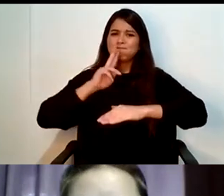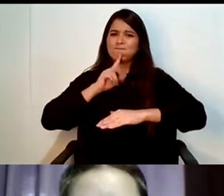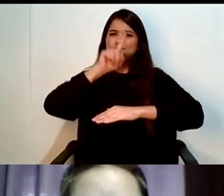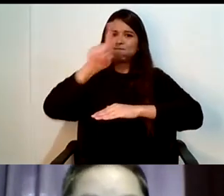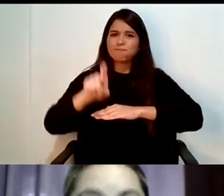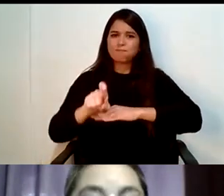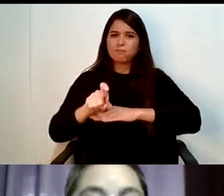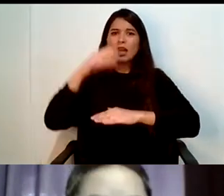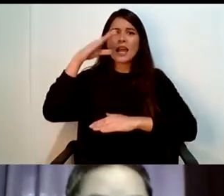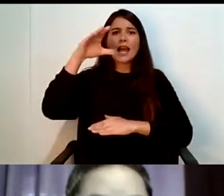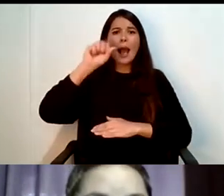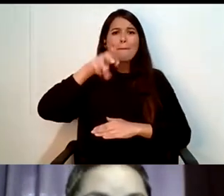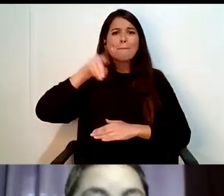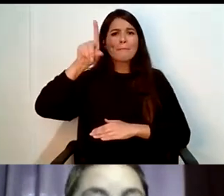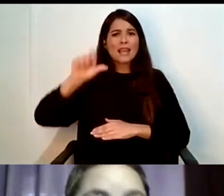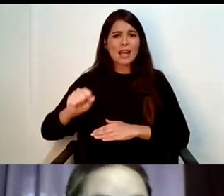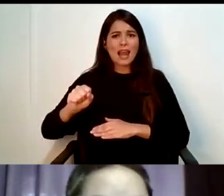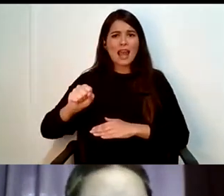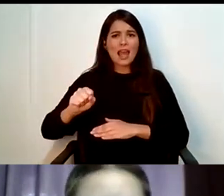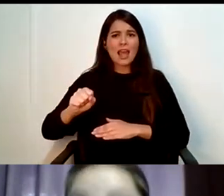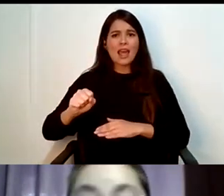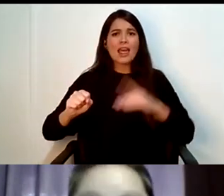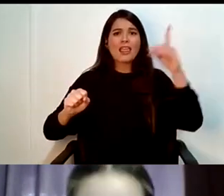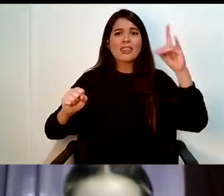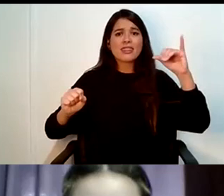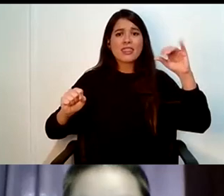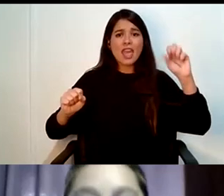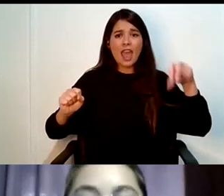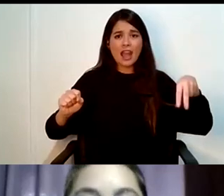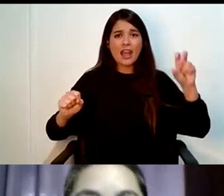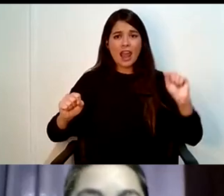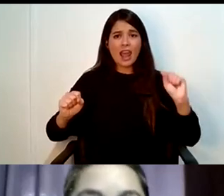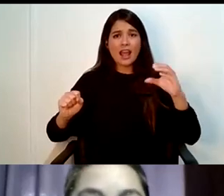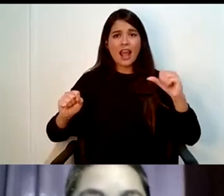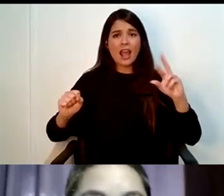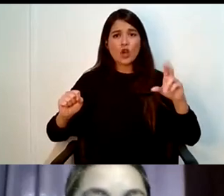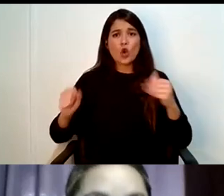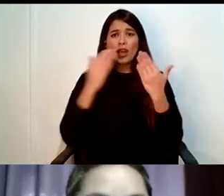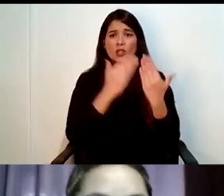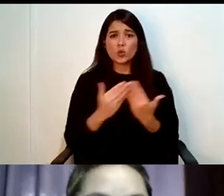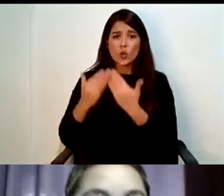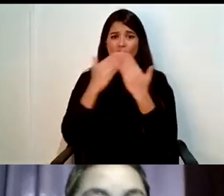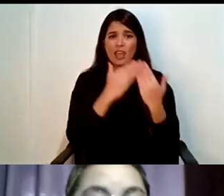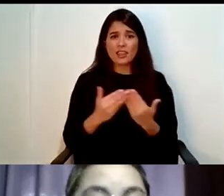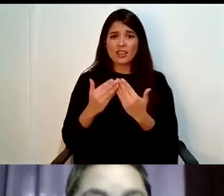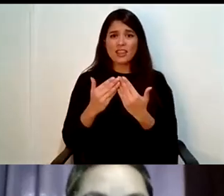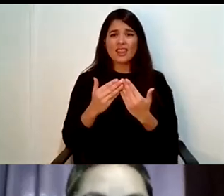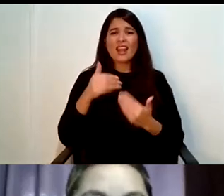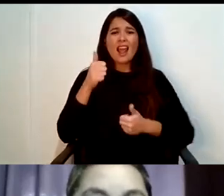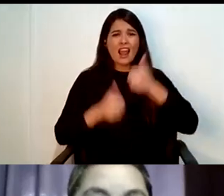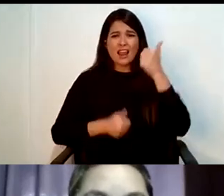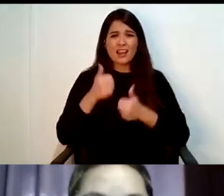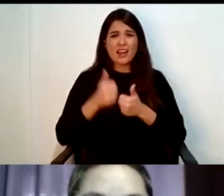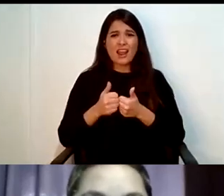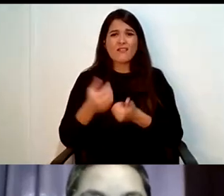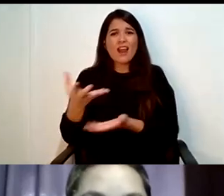Camila Farías, Paz Palma, Diana Caro, estudiantes de la carrera de PES, estarán recopilando